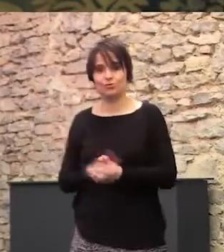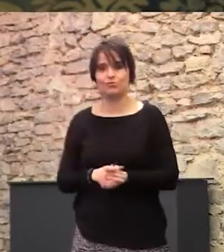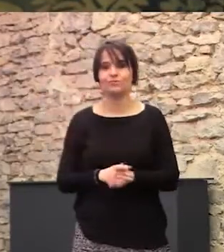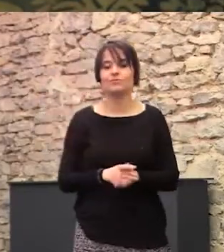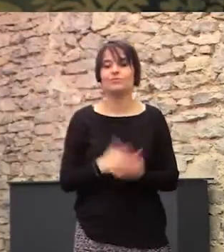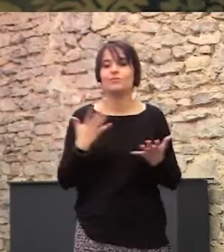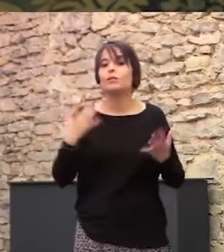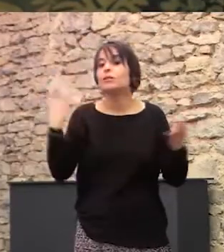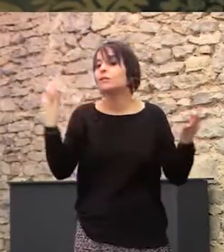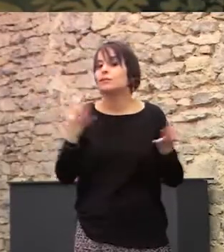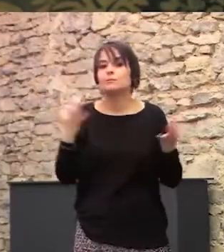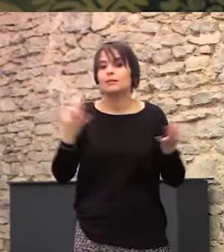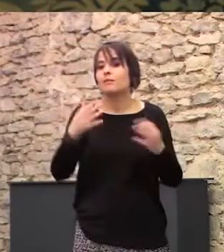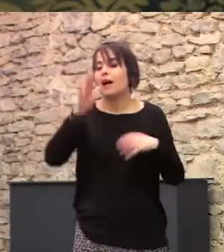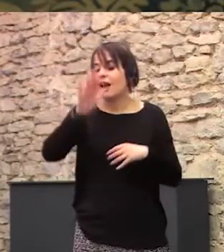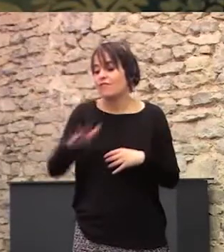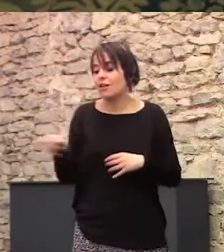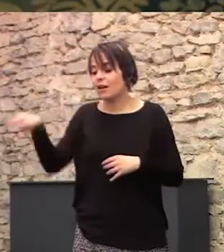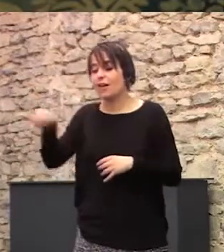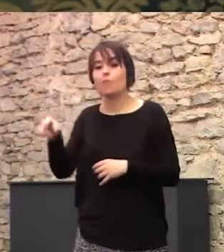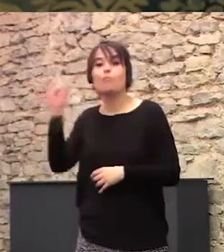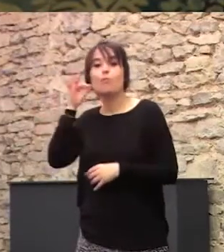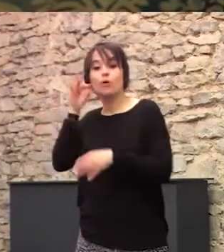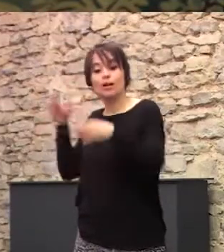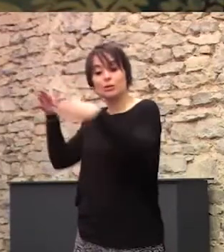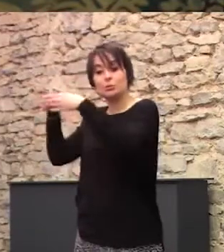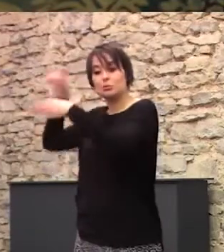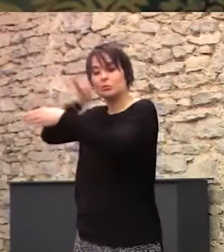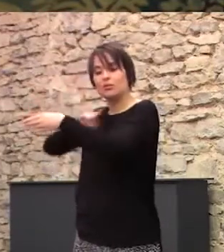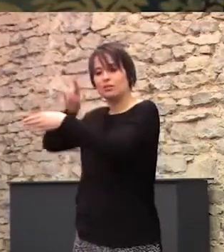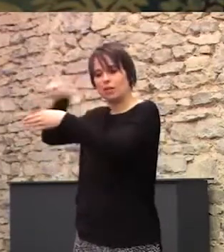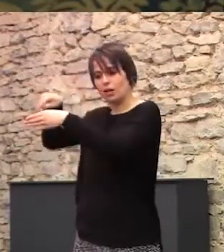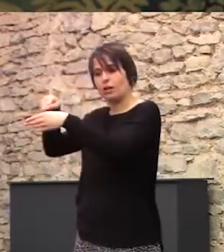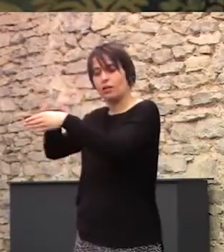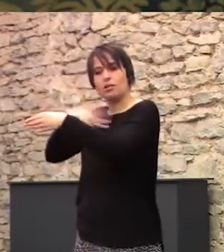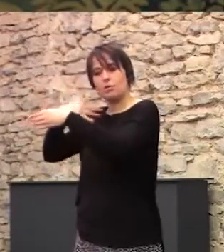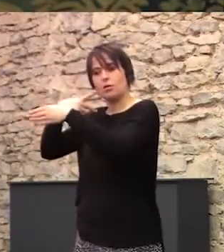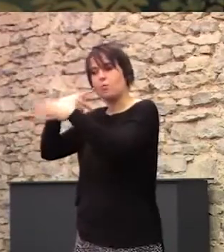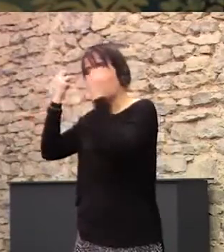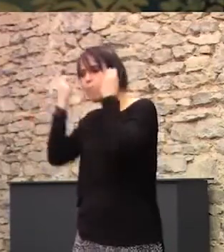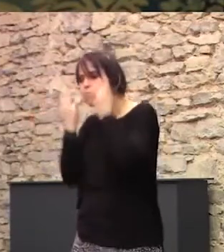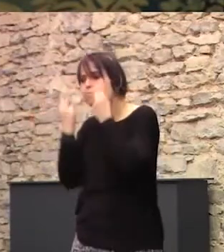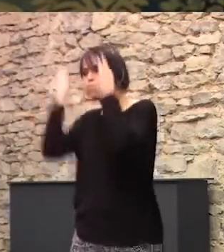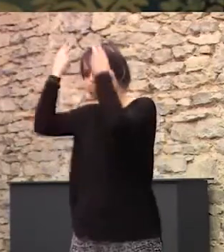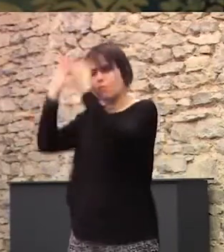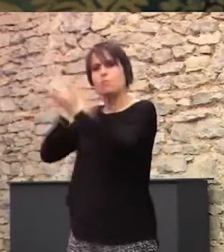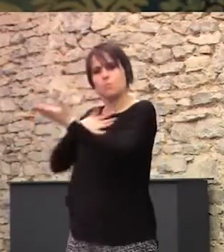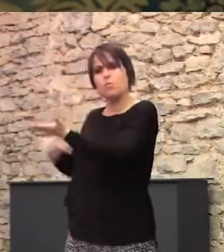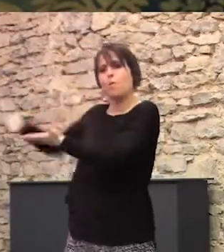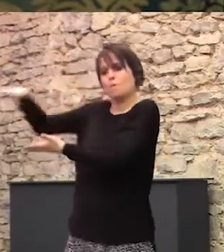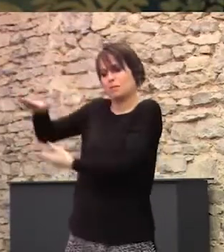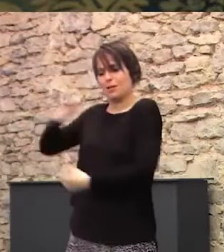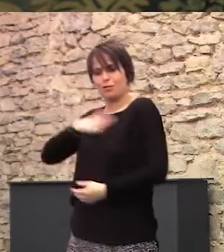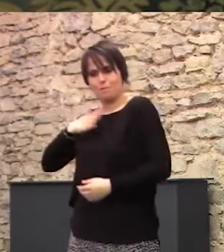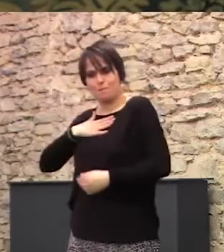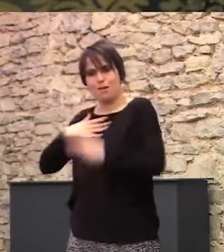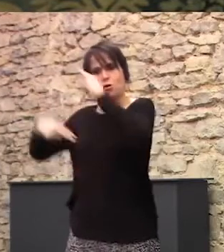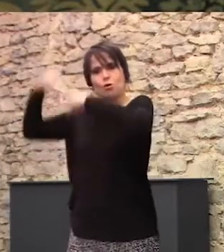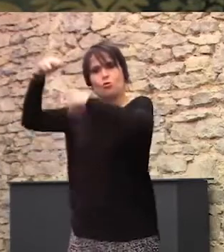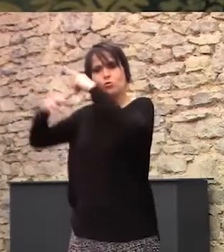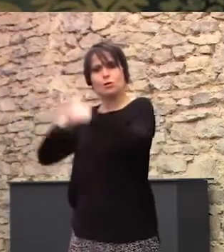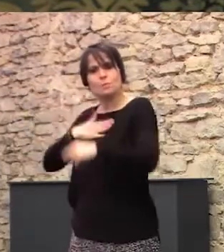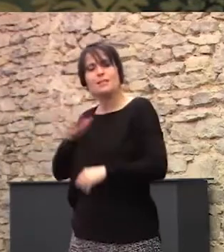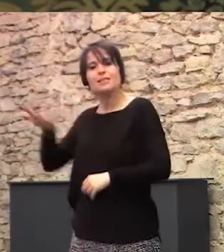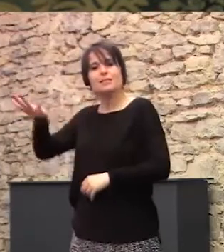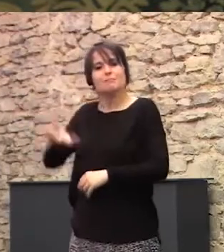¿qué les pasa? Pues les quedaba a ella pues levantarse y buscar un espacio propio, construir un espacio donde